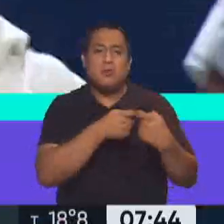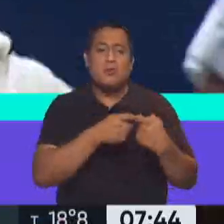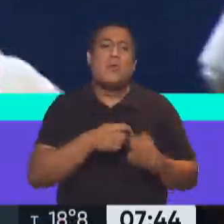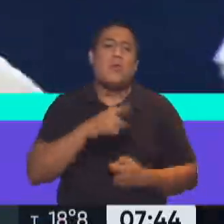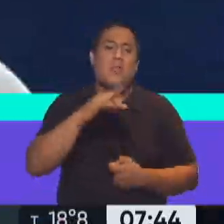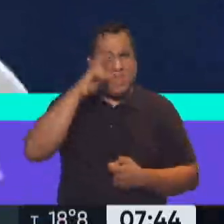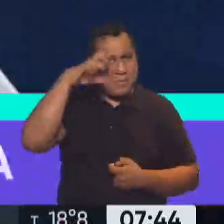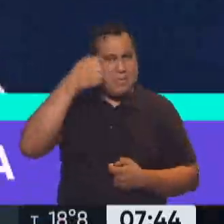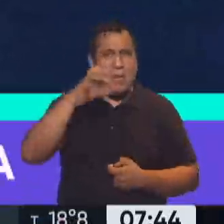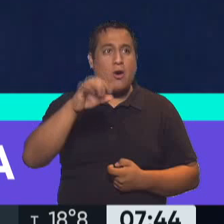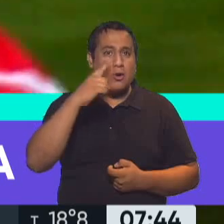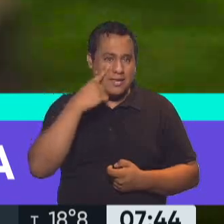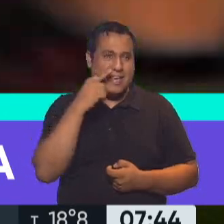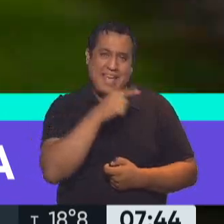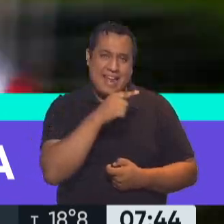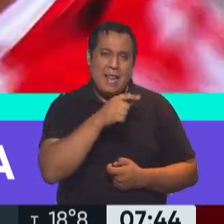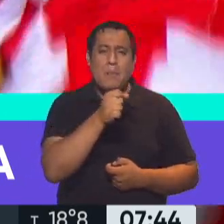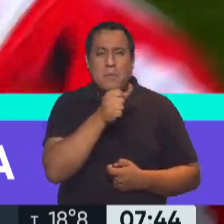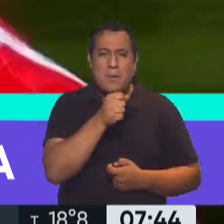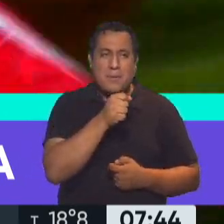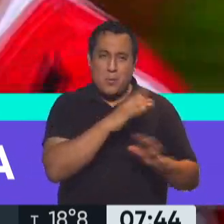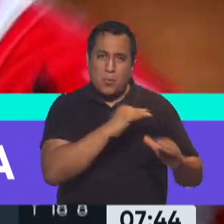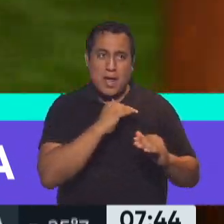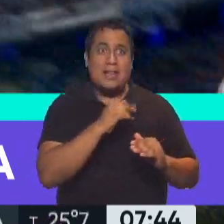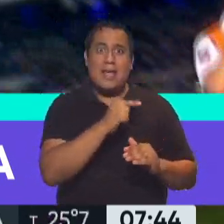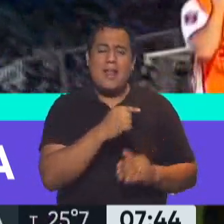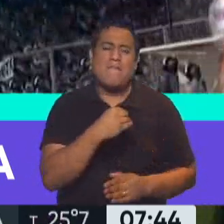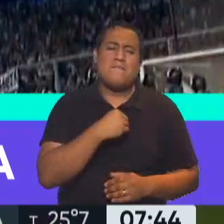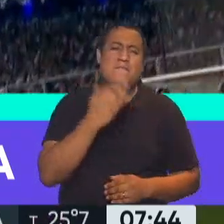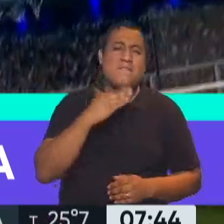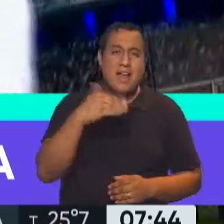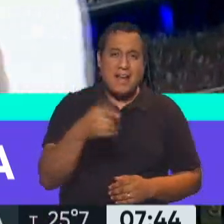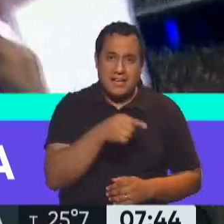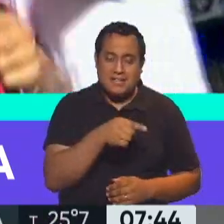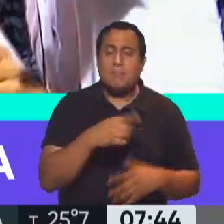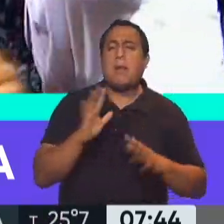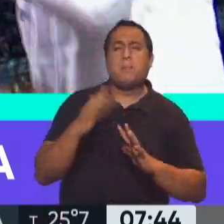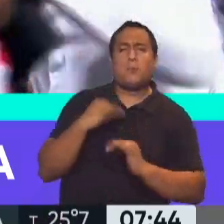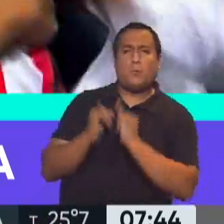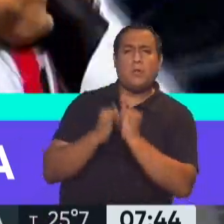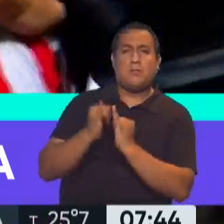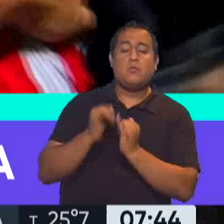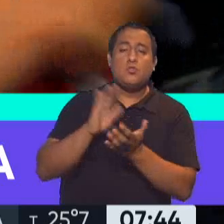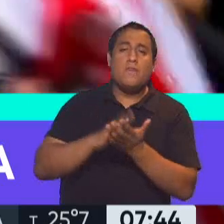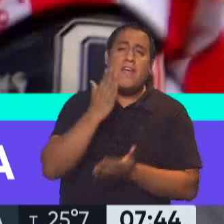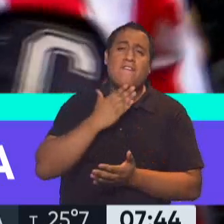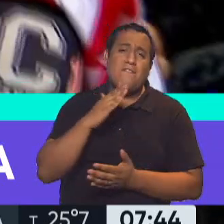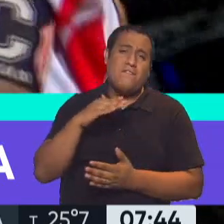¿no? Rodo Paoli, que la verdad a mí. Te iba a decir esto, conceptualmente respecto de Barraca